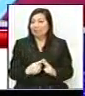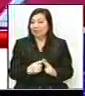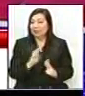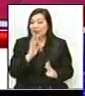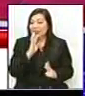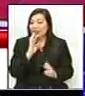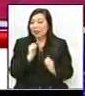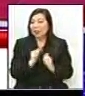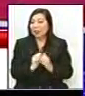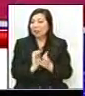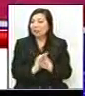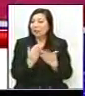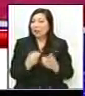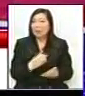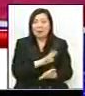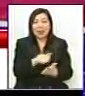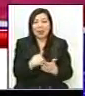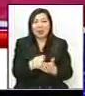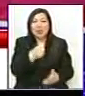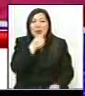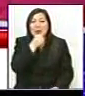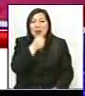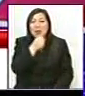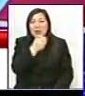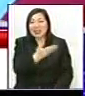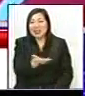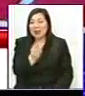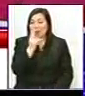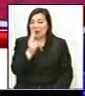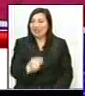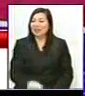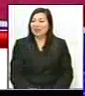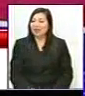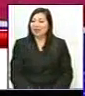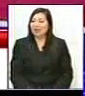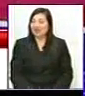declaraciones con un saludo especial para todos los periodistas de nuestro país. Nosotros regresamos de inmediato.